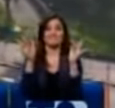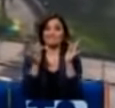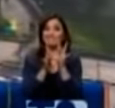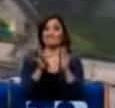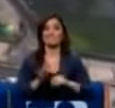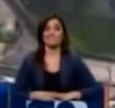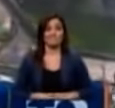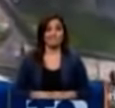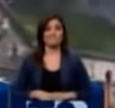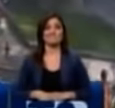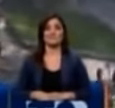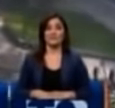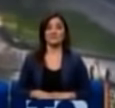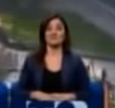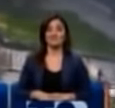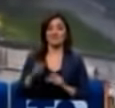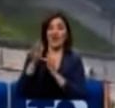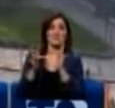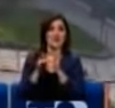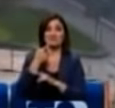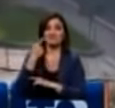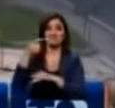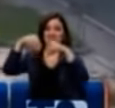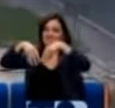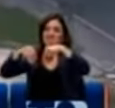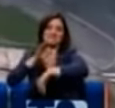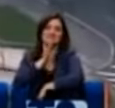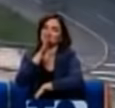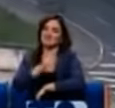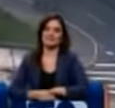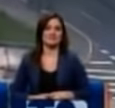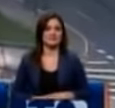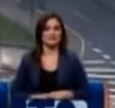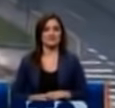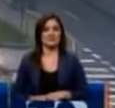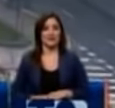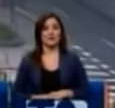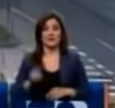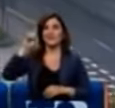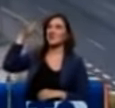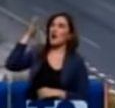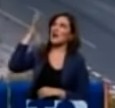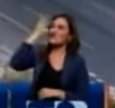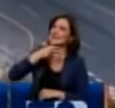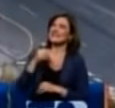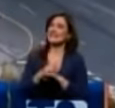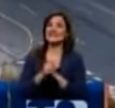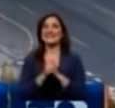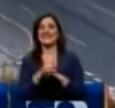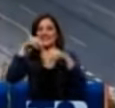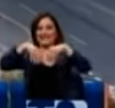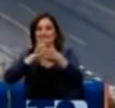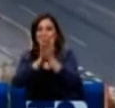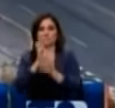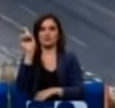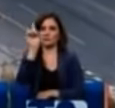se pronostica mil. Exactamente, abril aguas mil, así que hay que estar muy pendientes. Pero, 7:57. No, y que no se me ilusionen con un poquito de sol que estamos viendo que aparece en la mañana, no